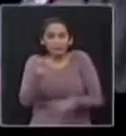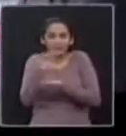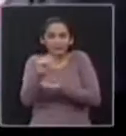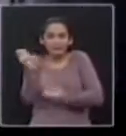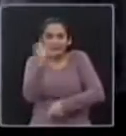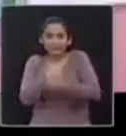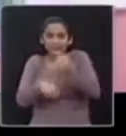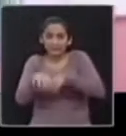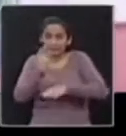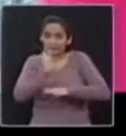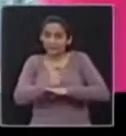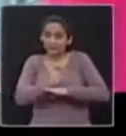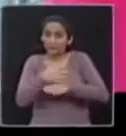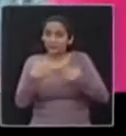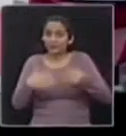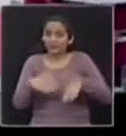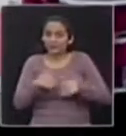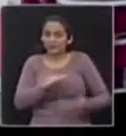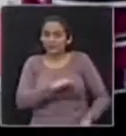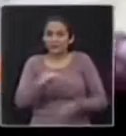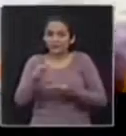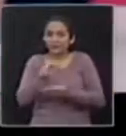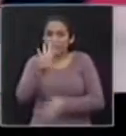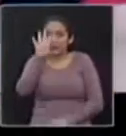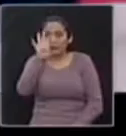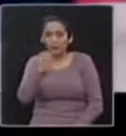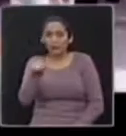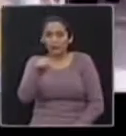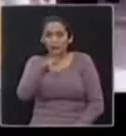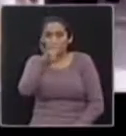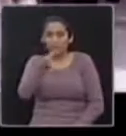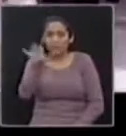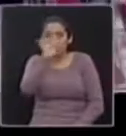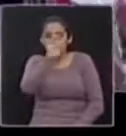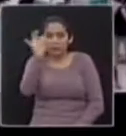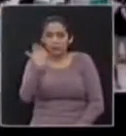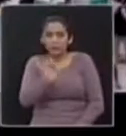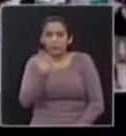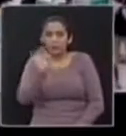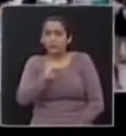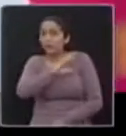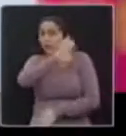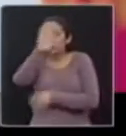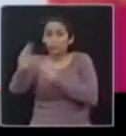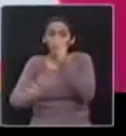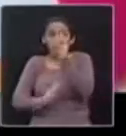permitido al Ecuador suplir el 14,7% de la demanda total mundial.